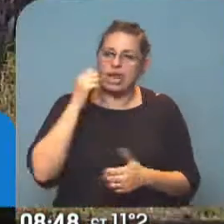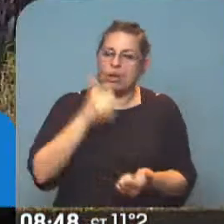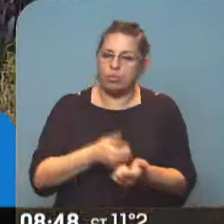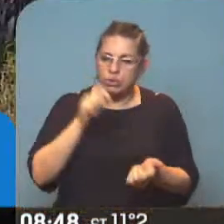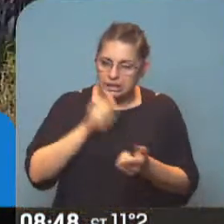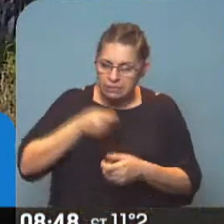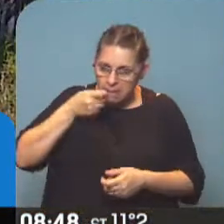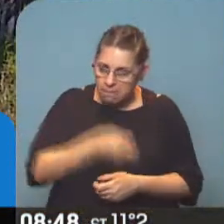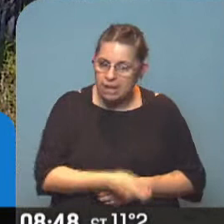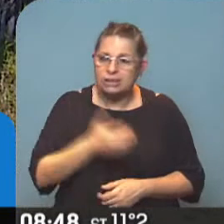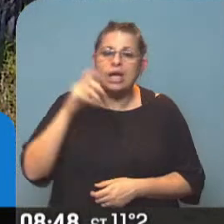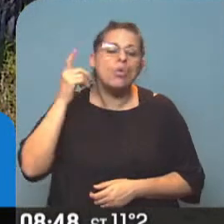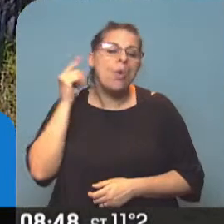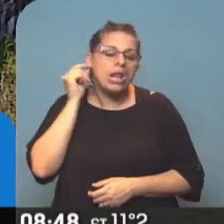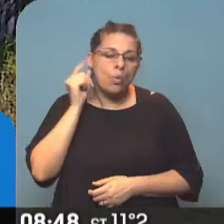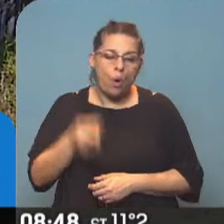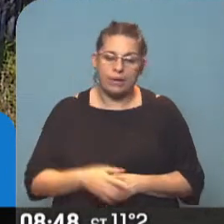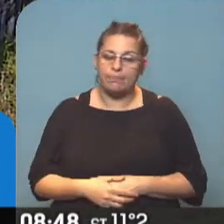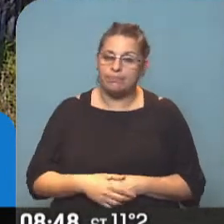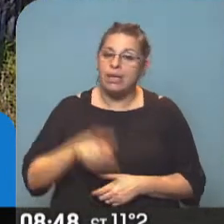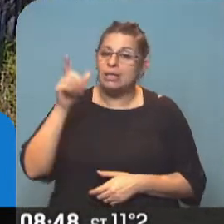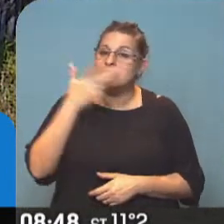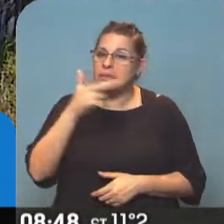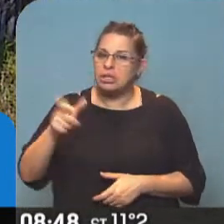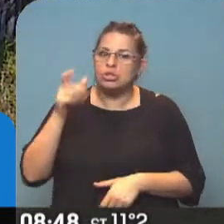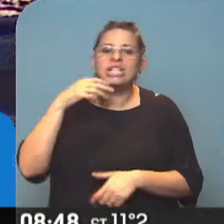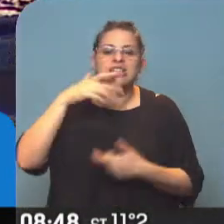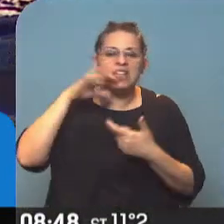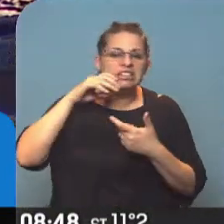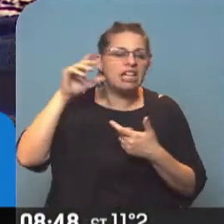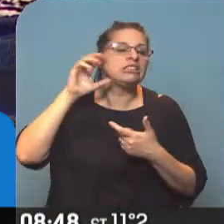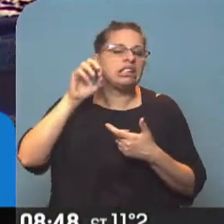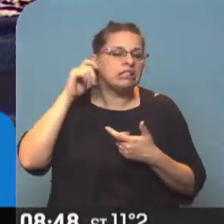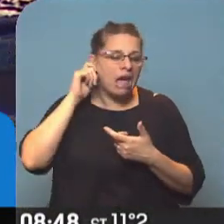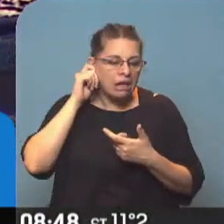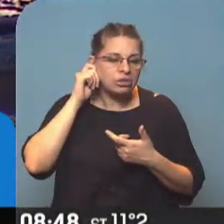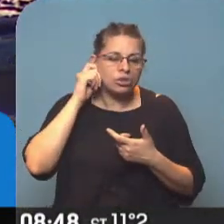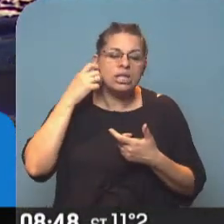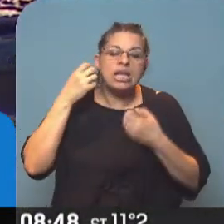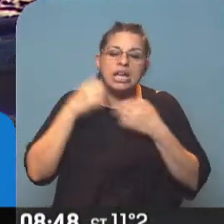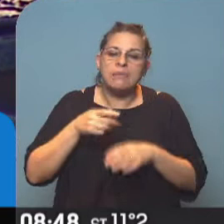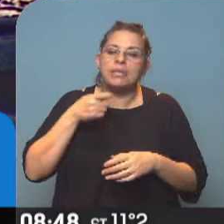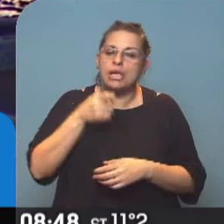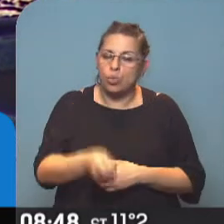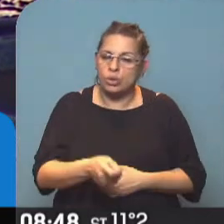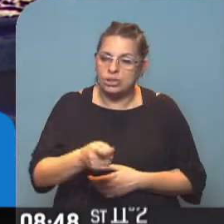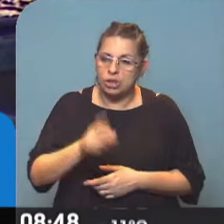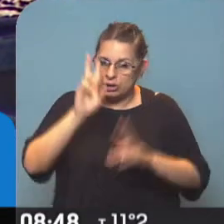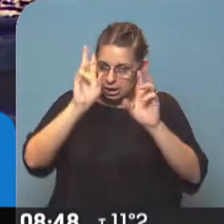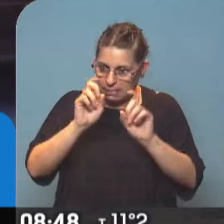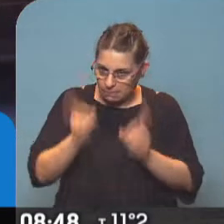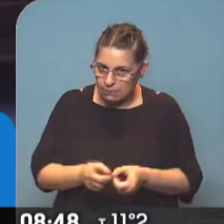y asesinada en Gualeguay. Los imputados son Sebastián Wagner, de 30 años, quien comienza a ser juzgado en esta